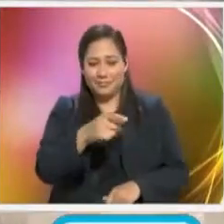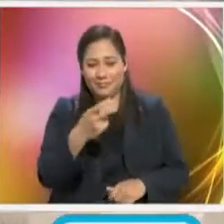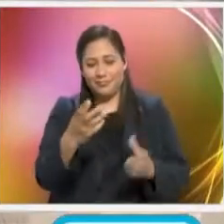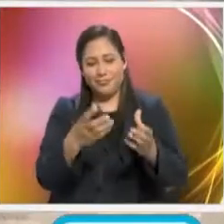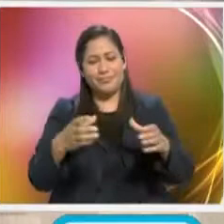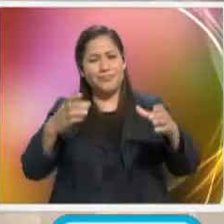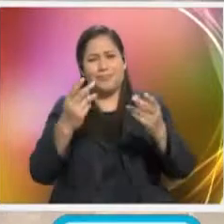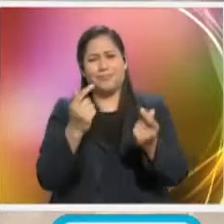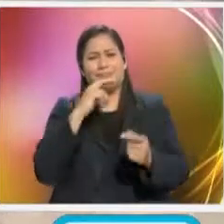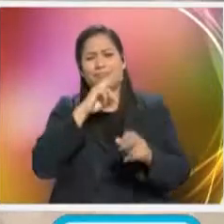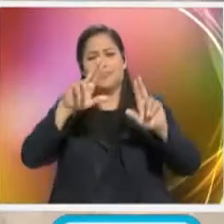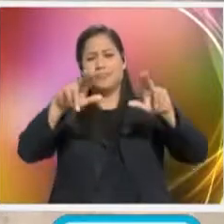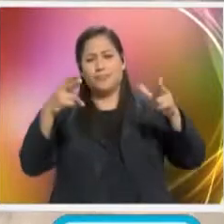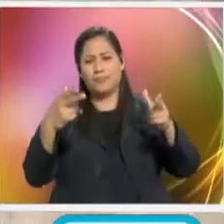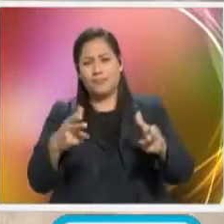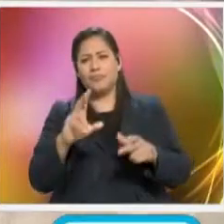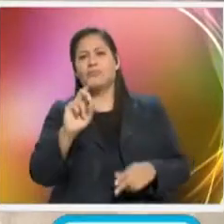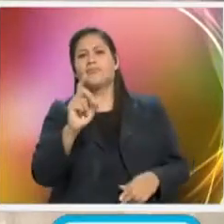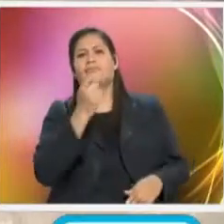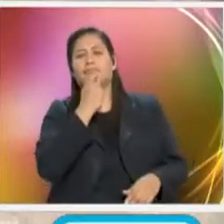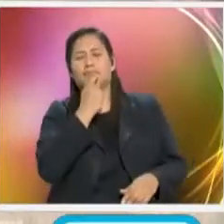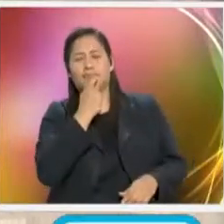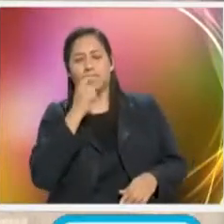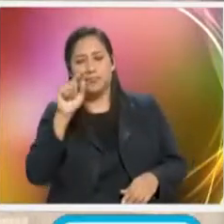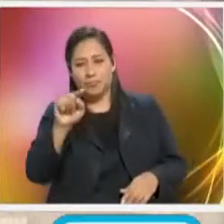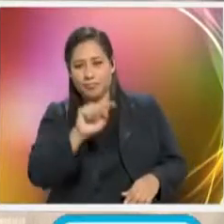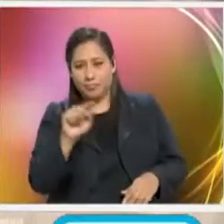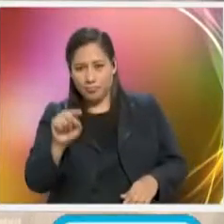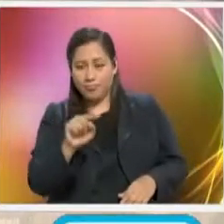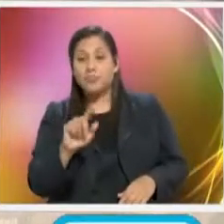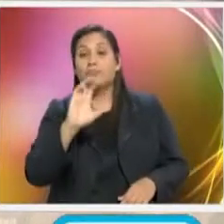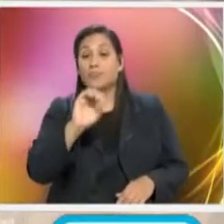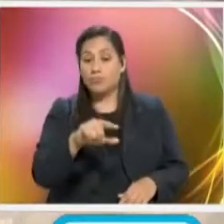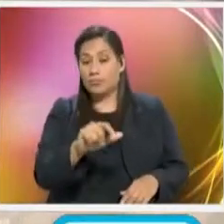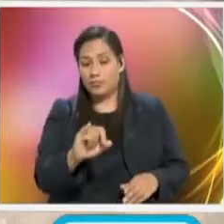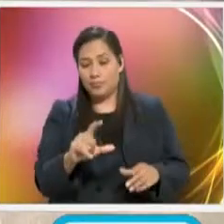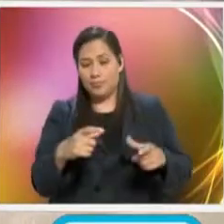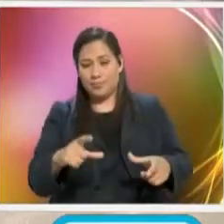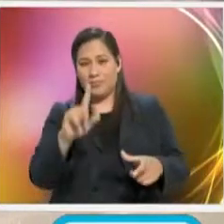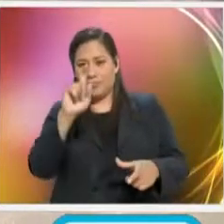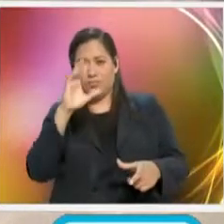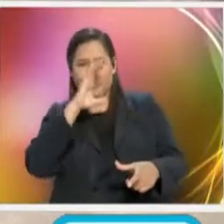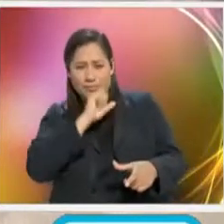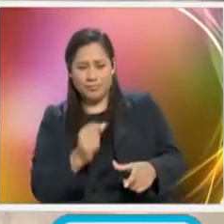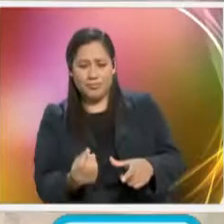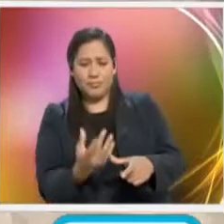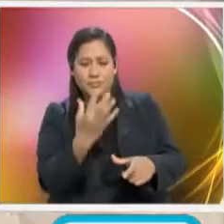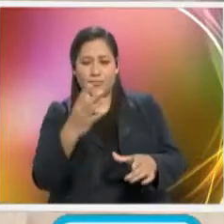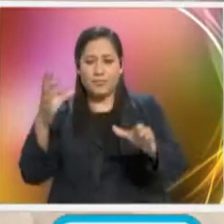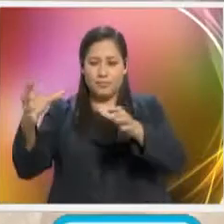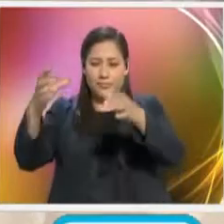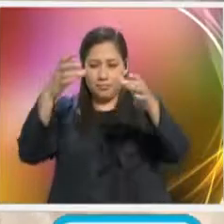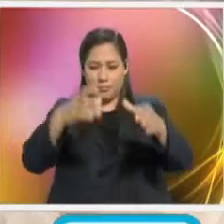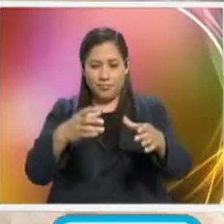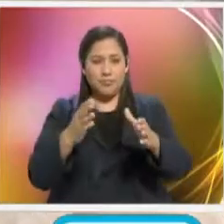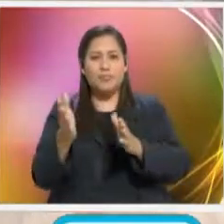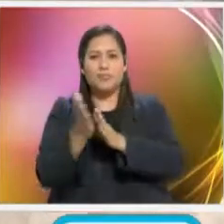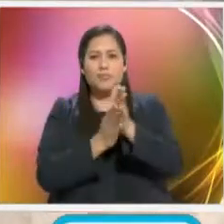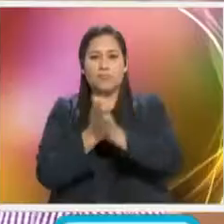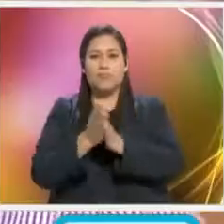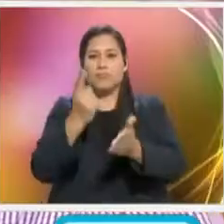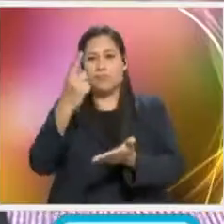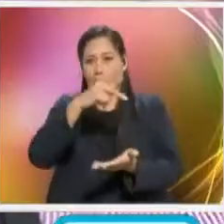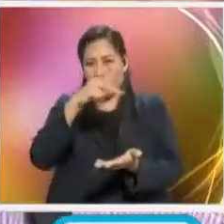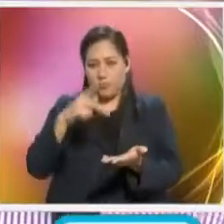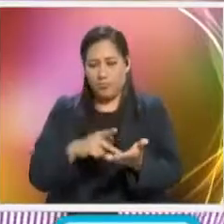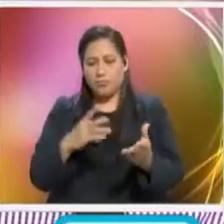ponen en el microondas en lapsos de 30 segundos, se funde, o si no así en baño María, ponen el chocolate que viene en un frasco de 1 kilo, lo ponen ahí hasta que se